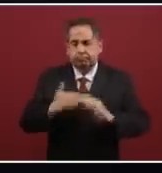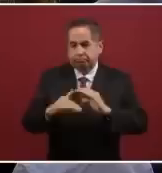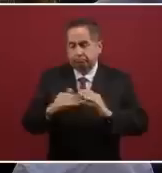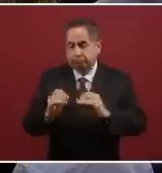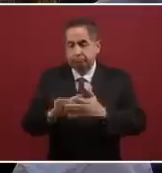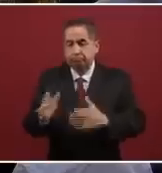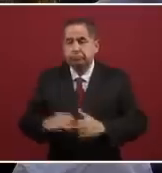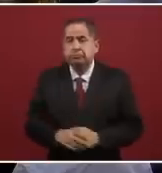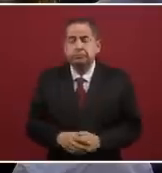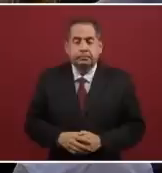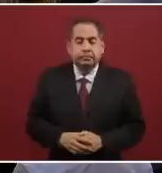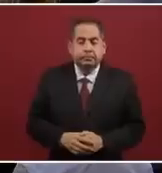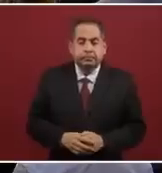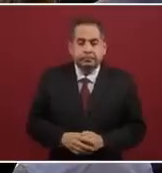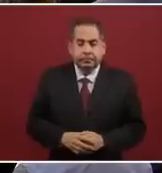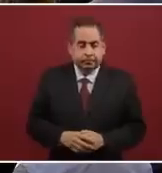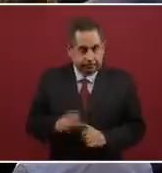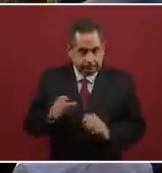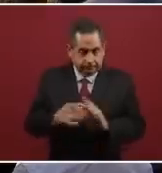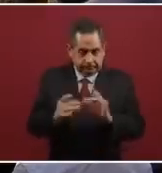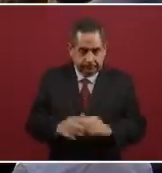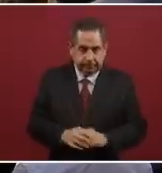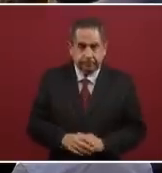Gracias. Bueno, pues ahora, fíjense,